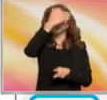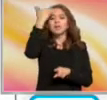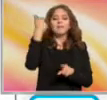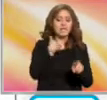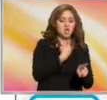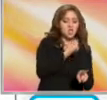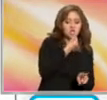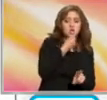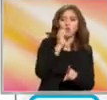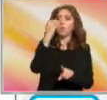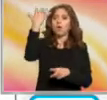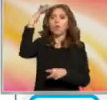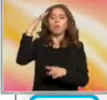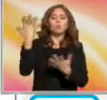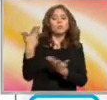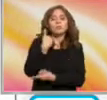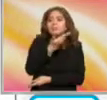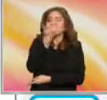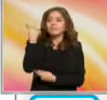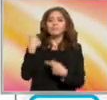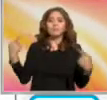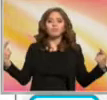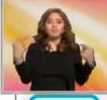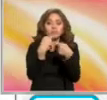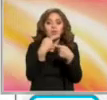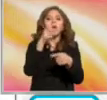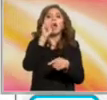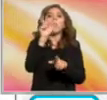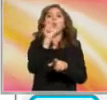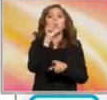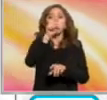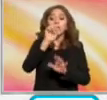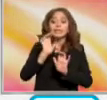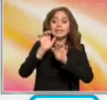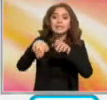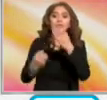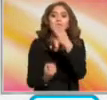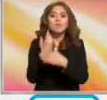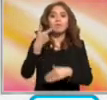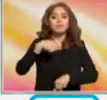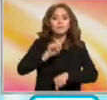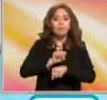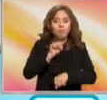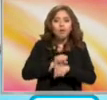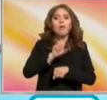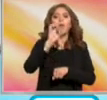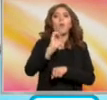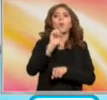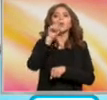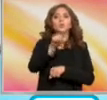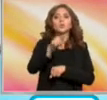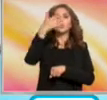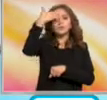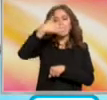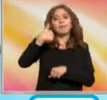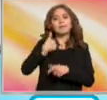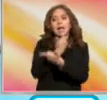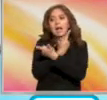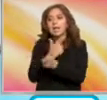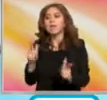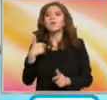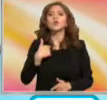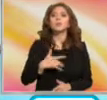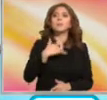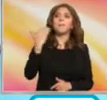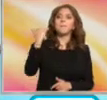Y que bueno, es como entrando a la secundaria, que implica estos cambios, aparentemente la idea de que eres más libre, de que ya eres grande, de que te